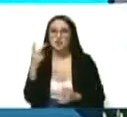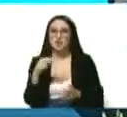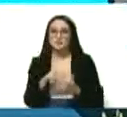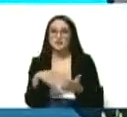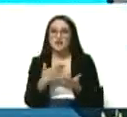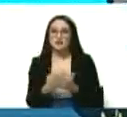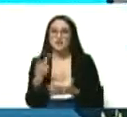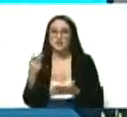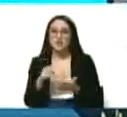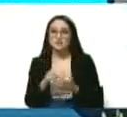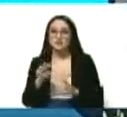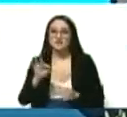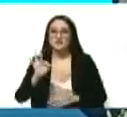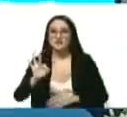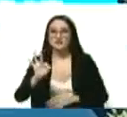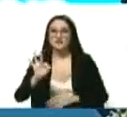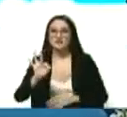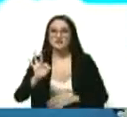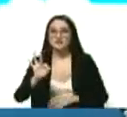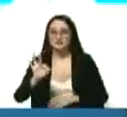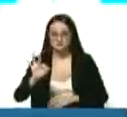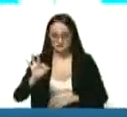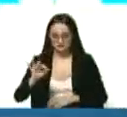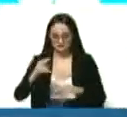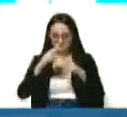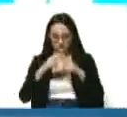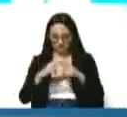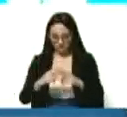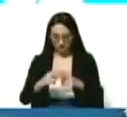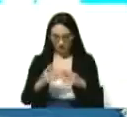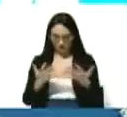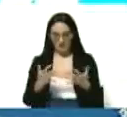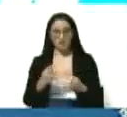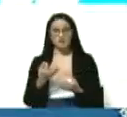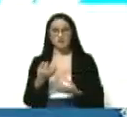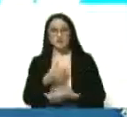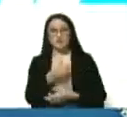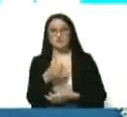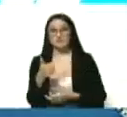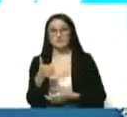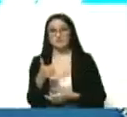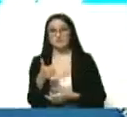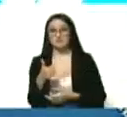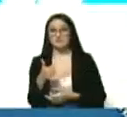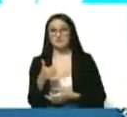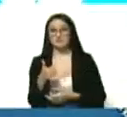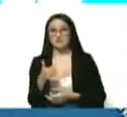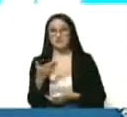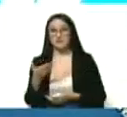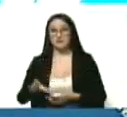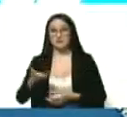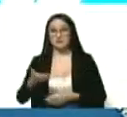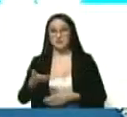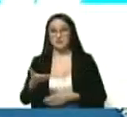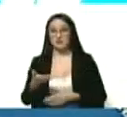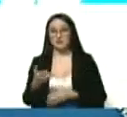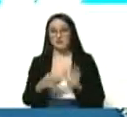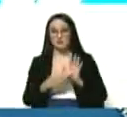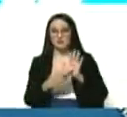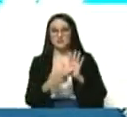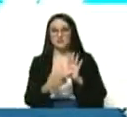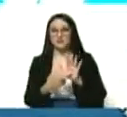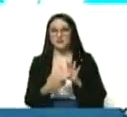año 2003, un reconocimiento invaluable para este importante representante